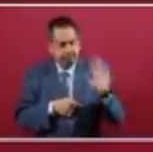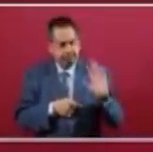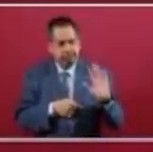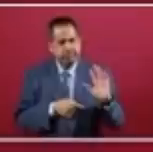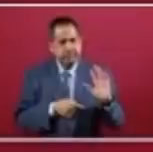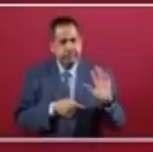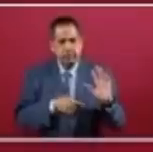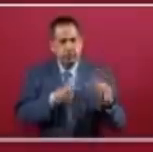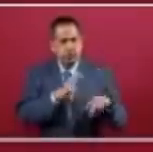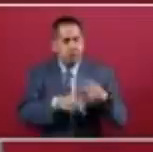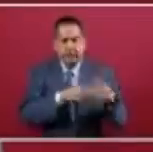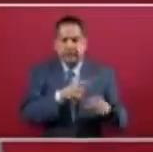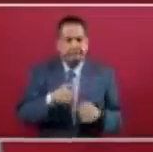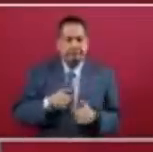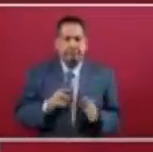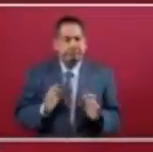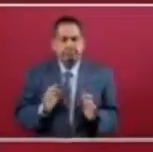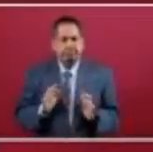van